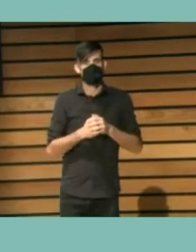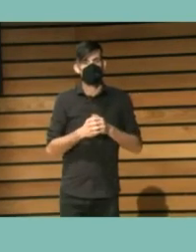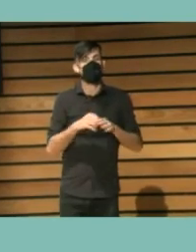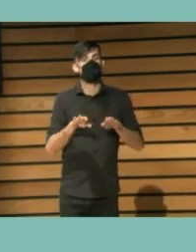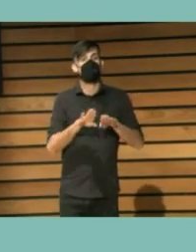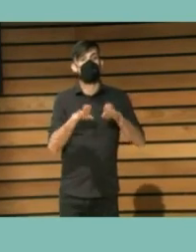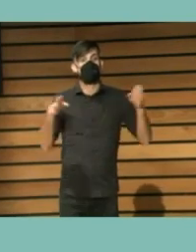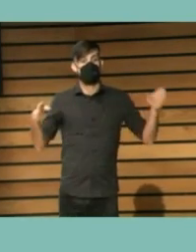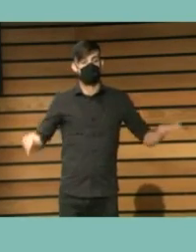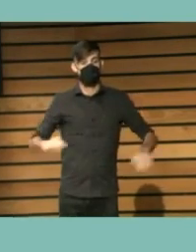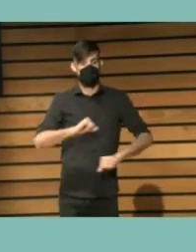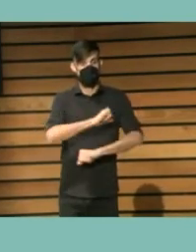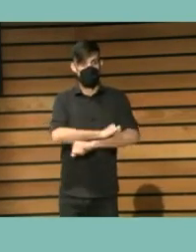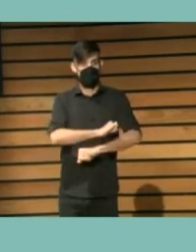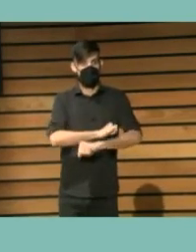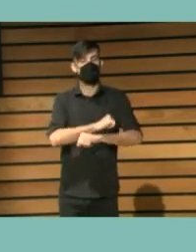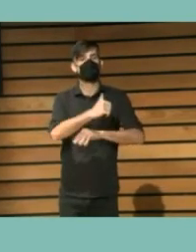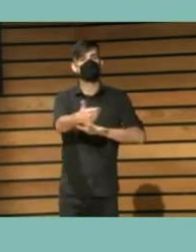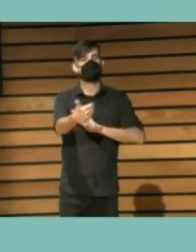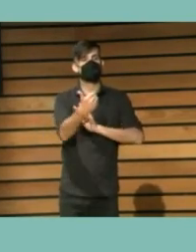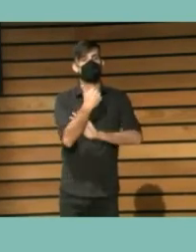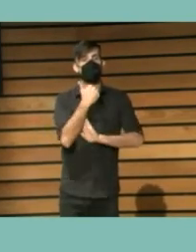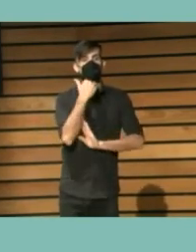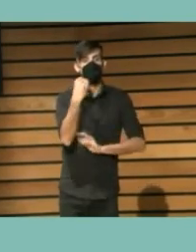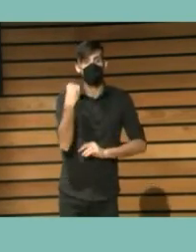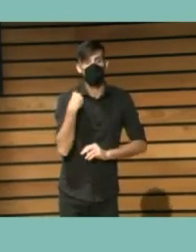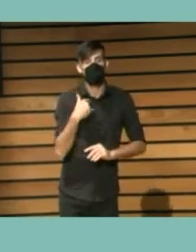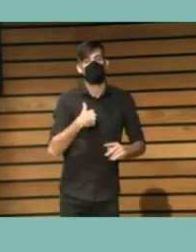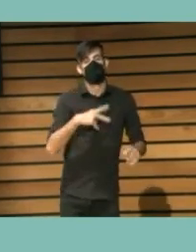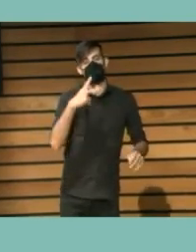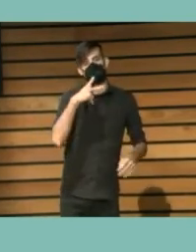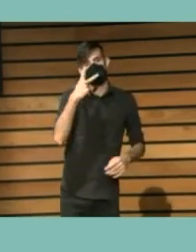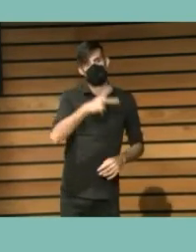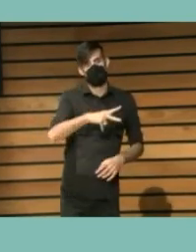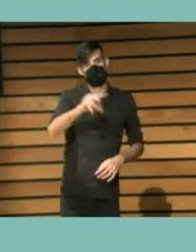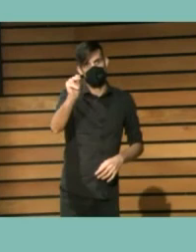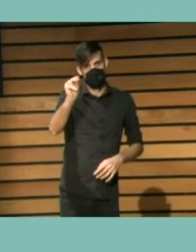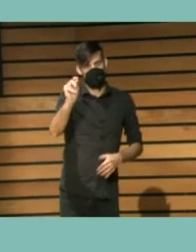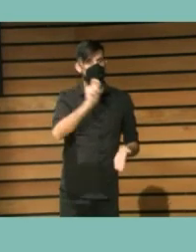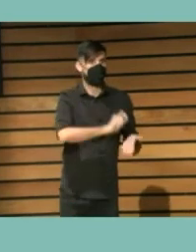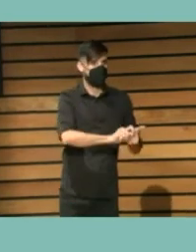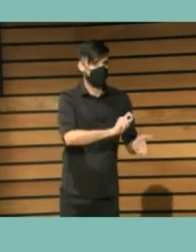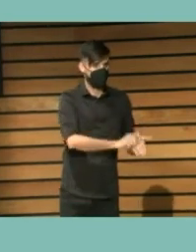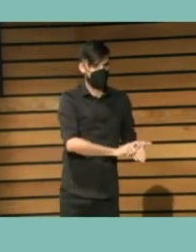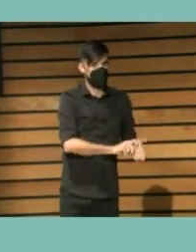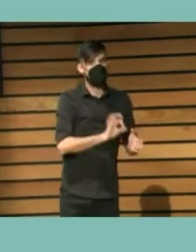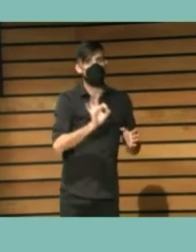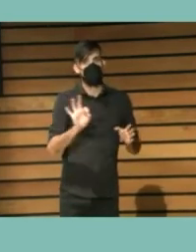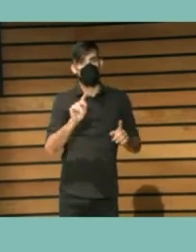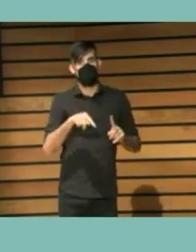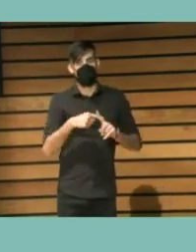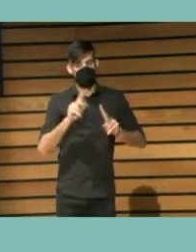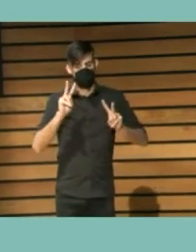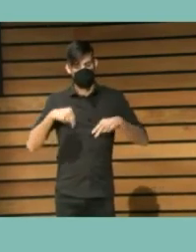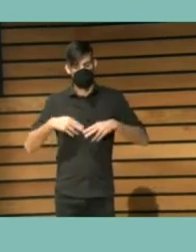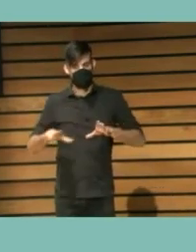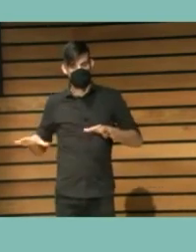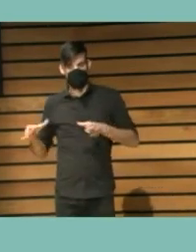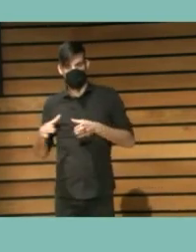usuario, cuando nos hace una consulta o una propuesta nueva, le decimos que no. Y cuántas veces como equipo nos preguntamos ¿y por qué